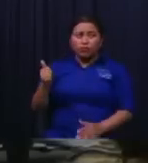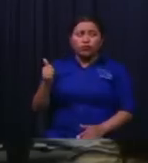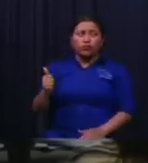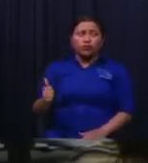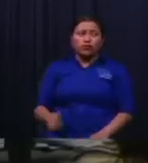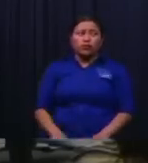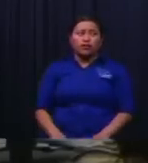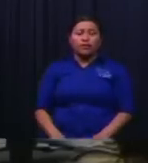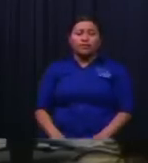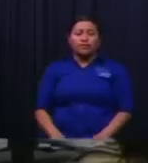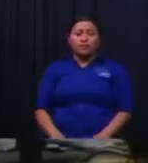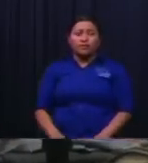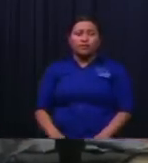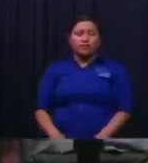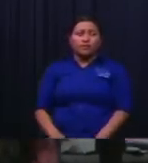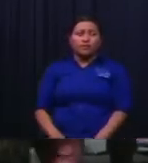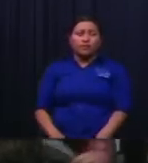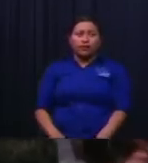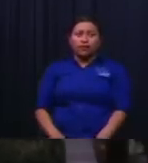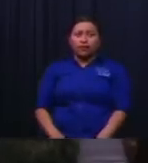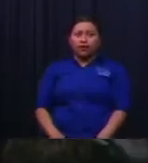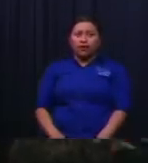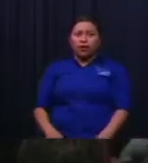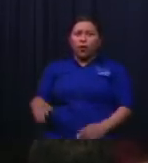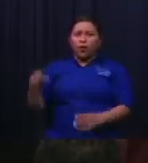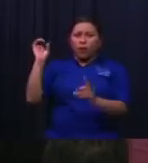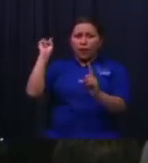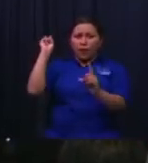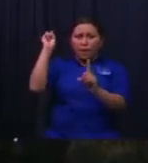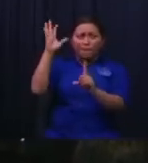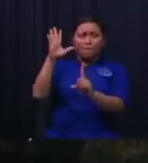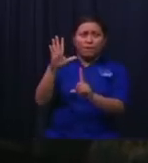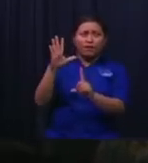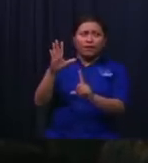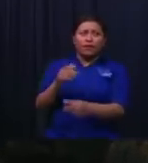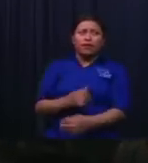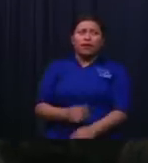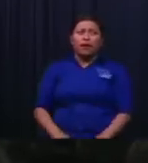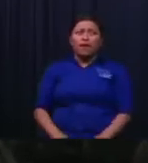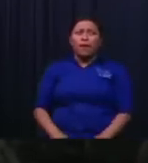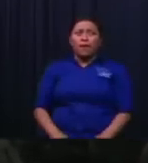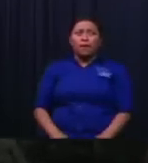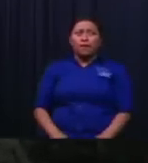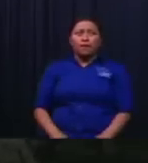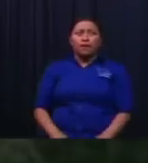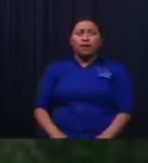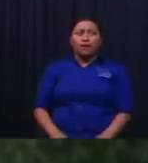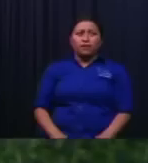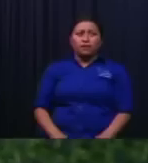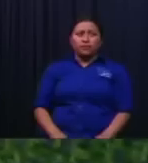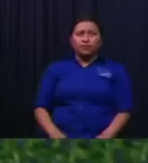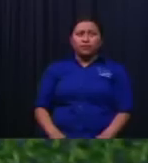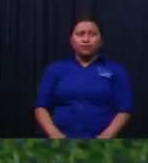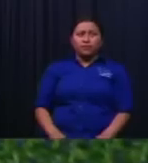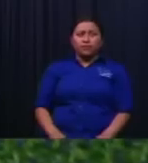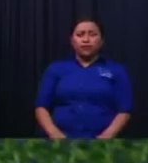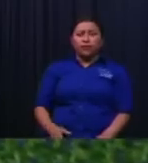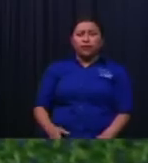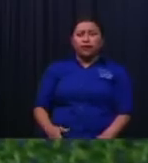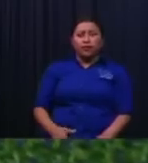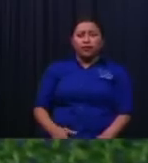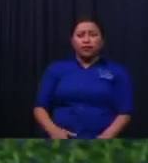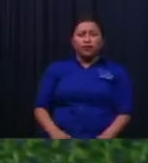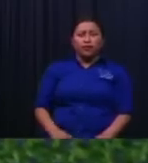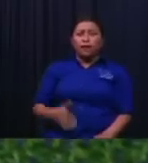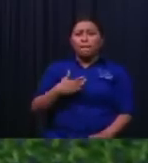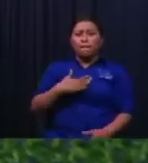hambre. Y ella viniendo de buena familia, ¿verdad? Y le tocó.